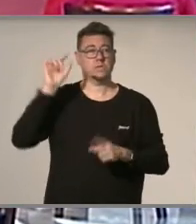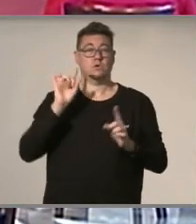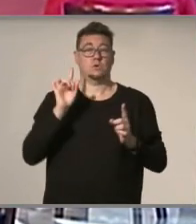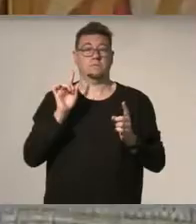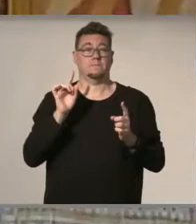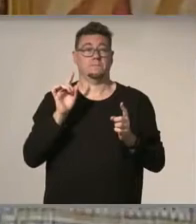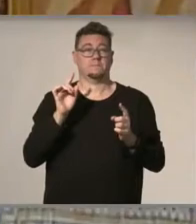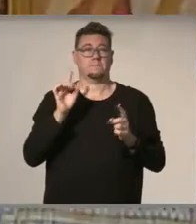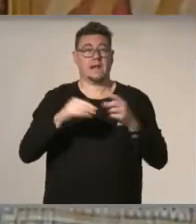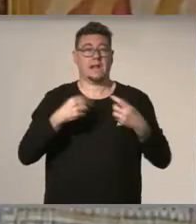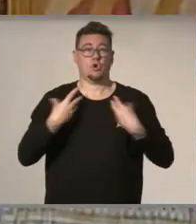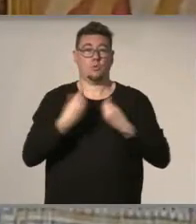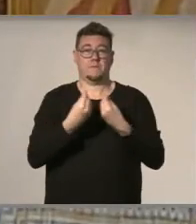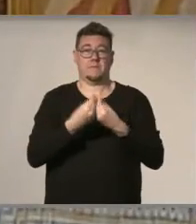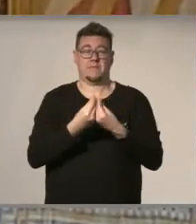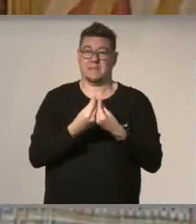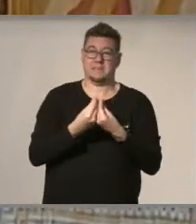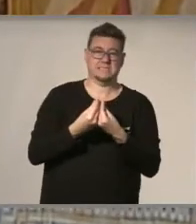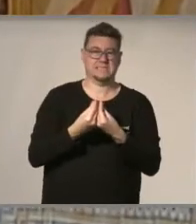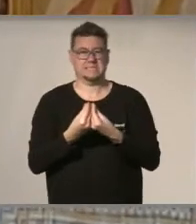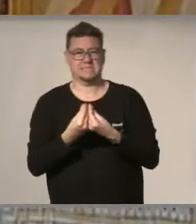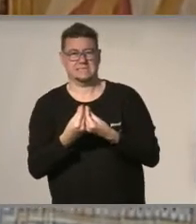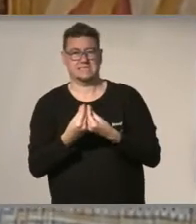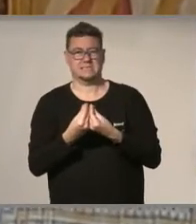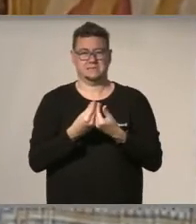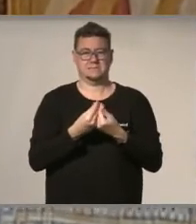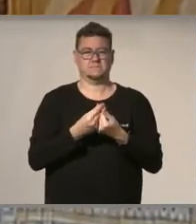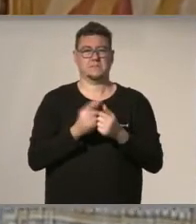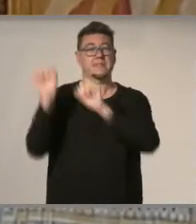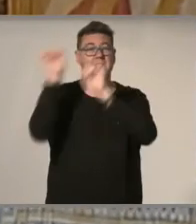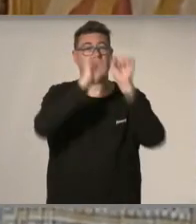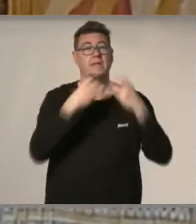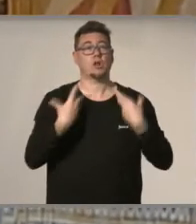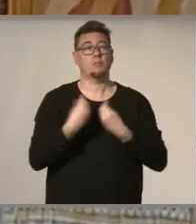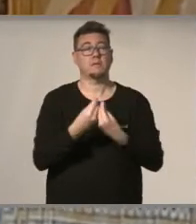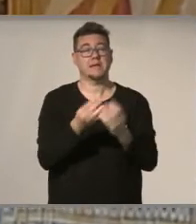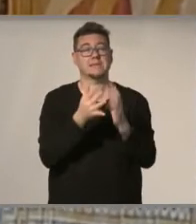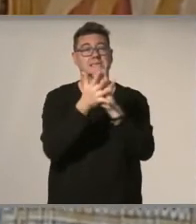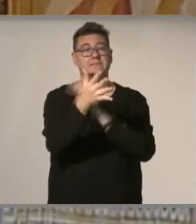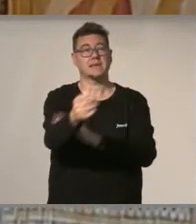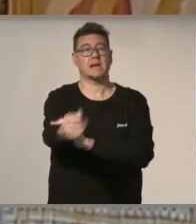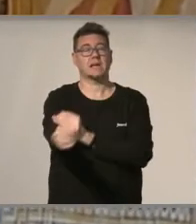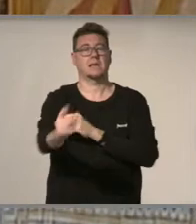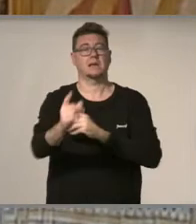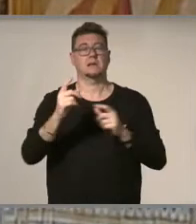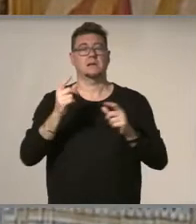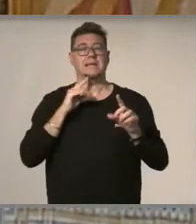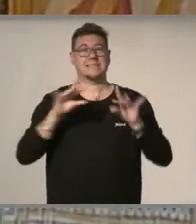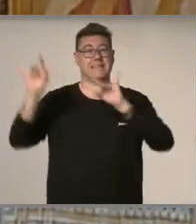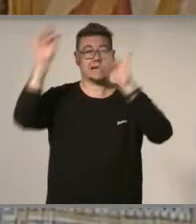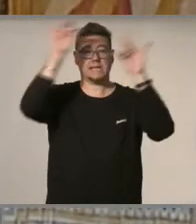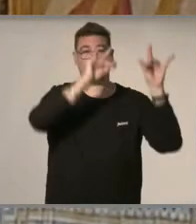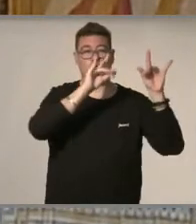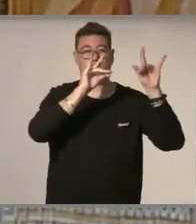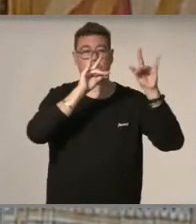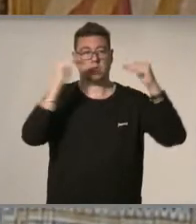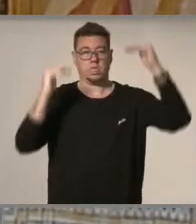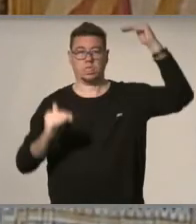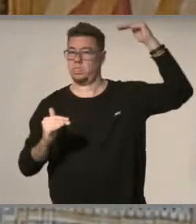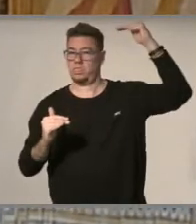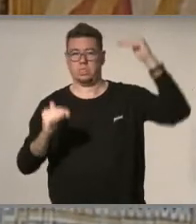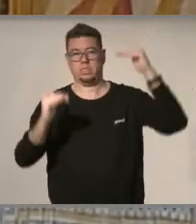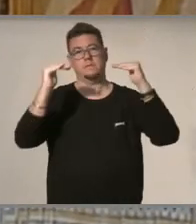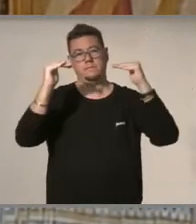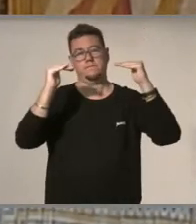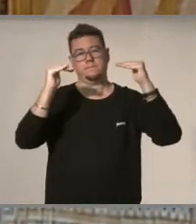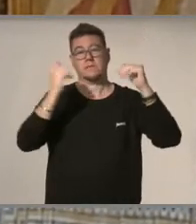comprometerá nuestra convivencia. Defender la convivencia también exige reducir la desigualdad entre territorios. Si echamos la vista